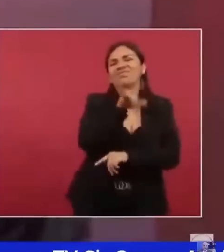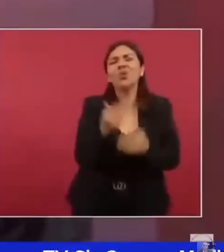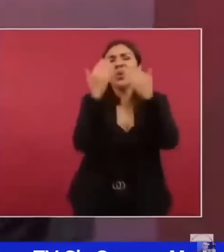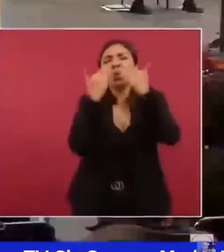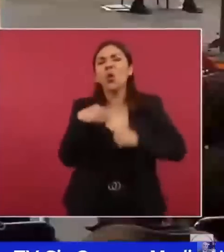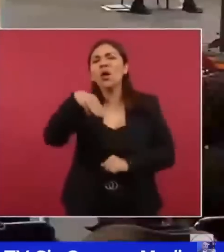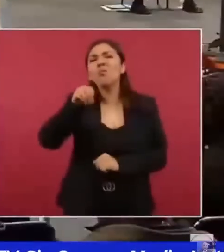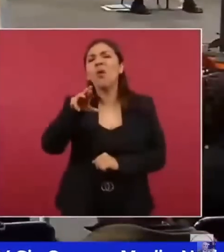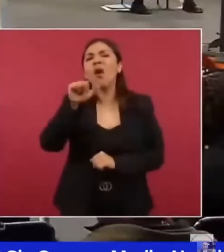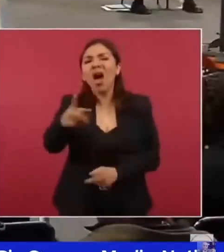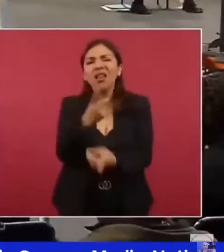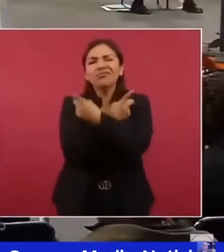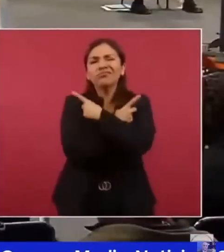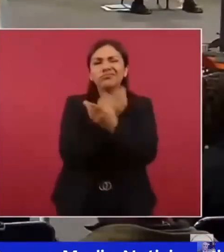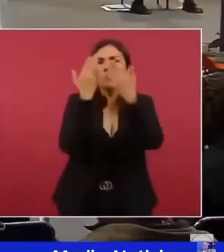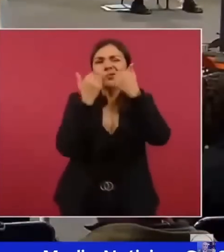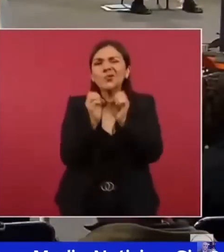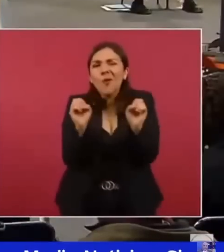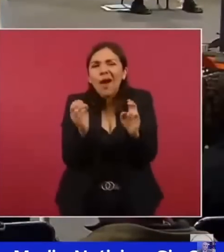inmoralidad. Entonces,